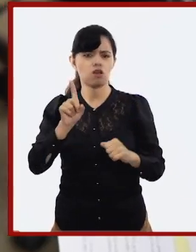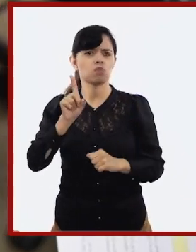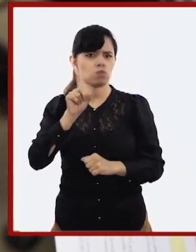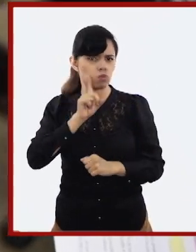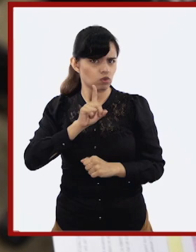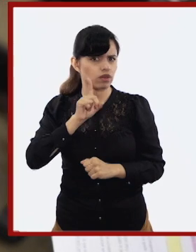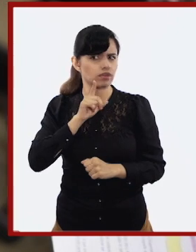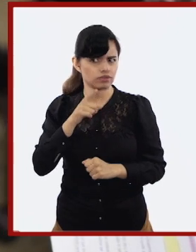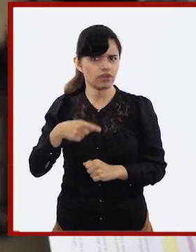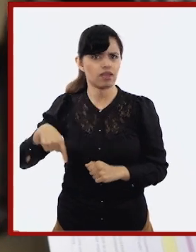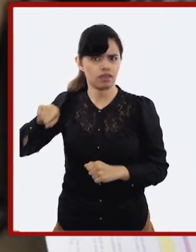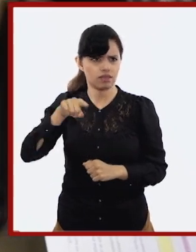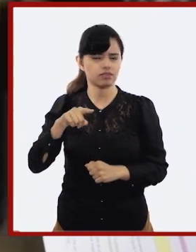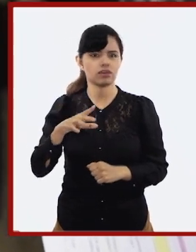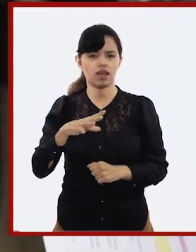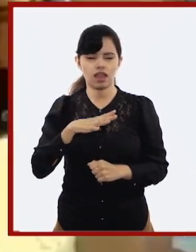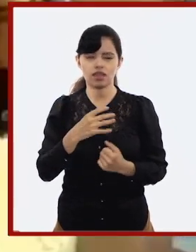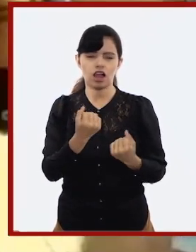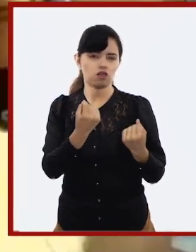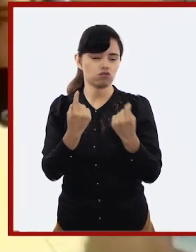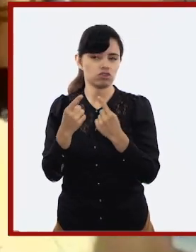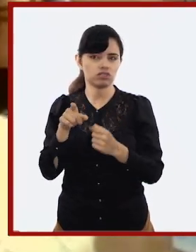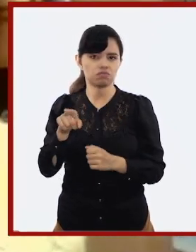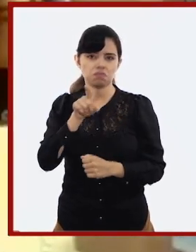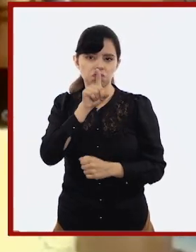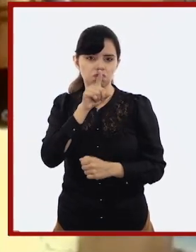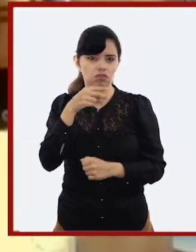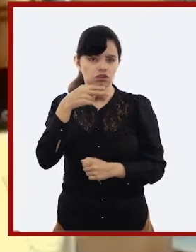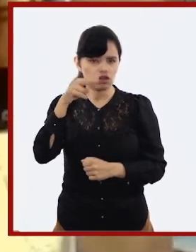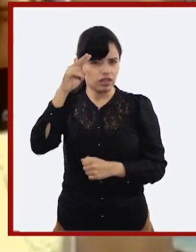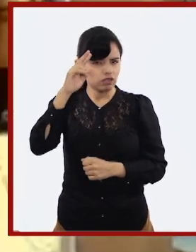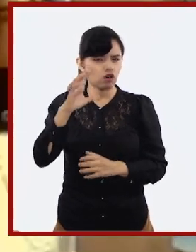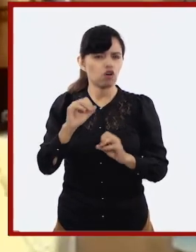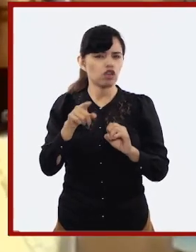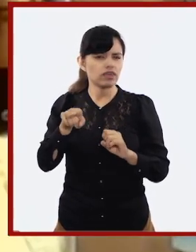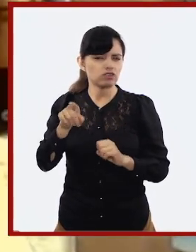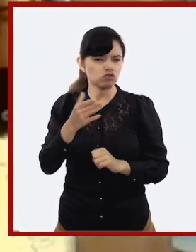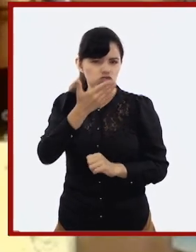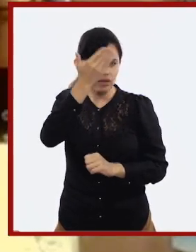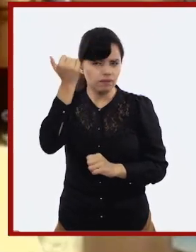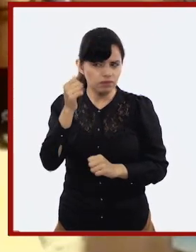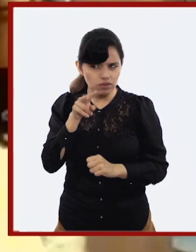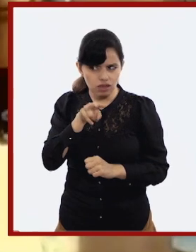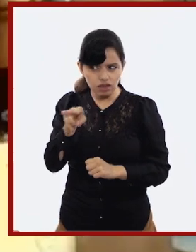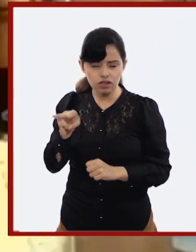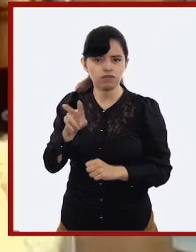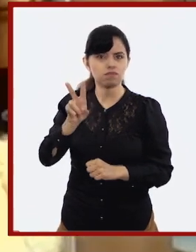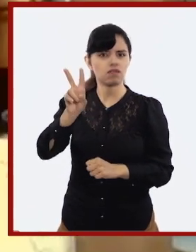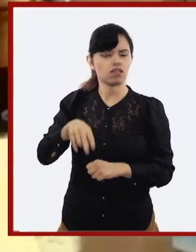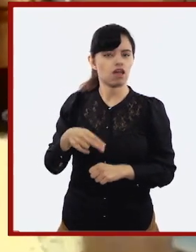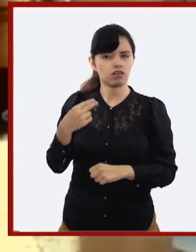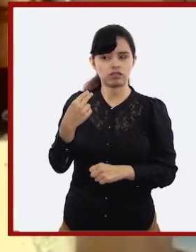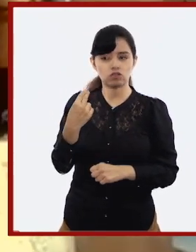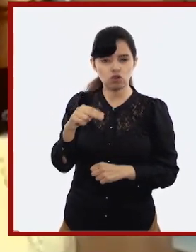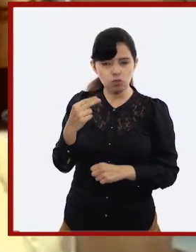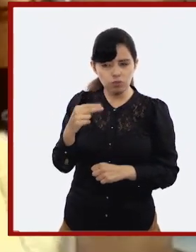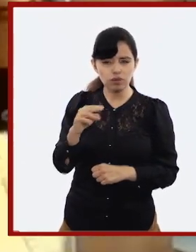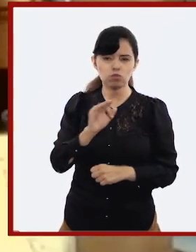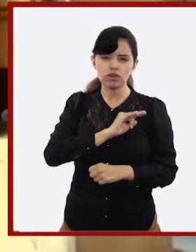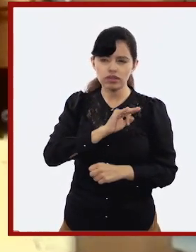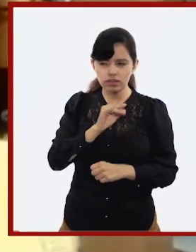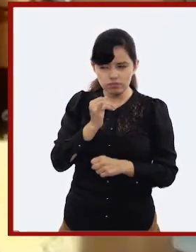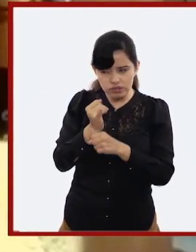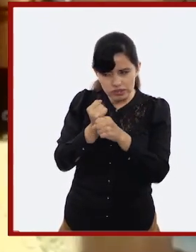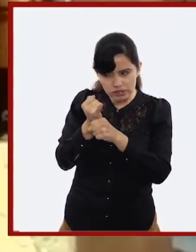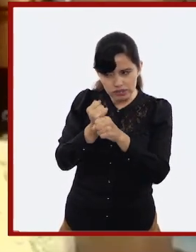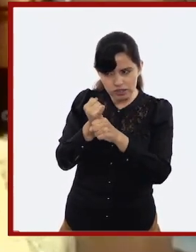mujeres, unas anónimas y otras que hemos logrado rescatar sus nombres y sus vidas,